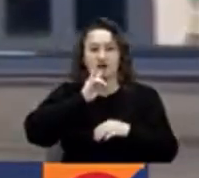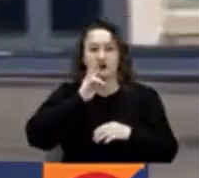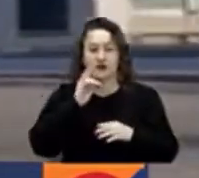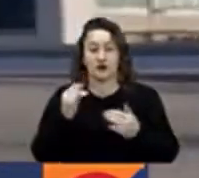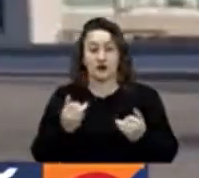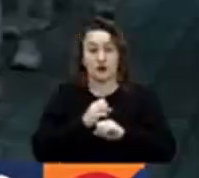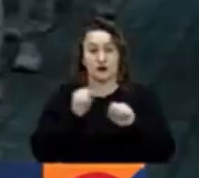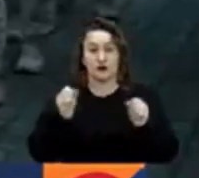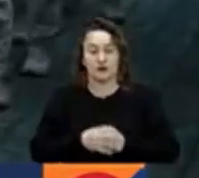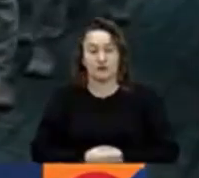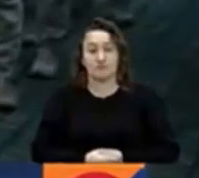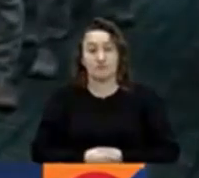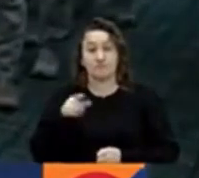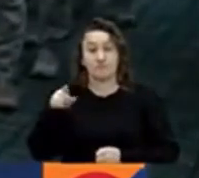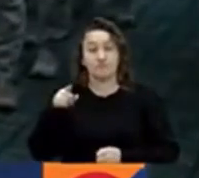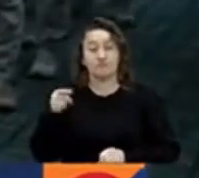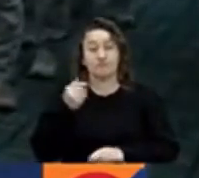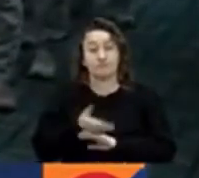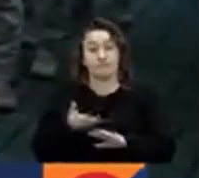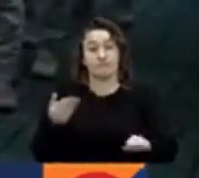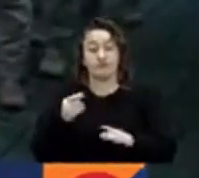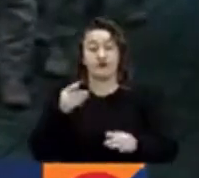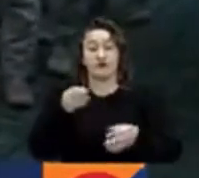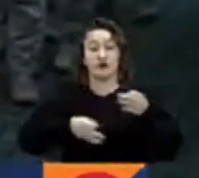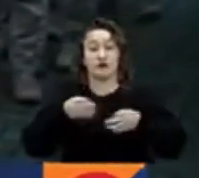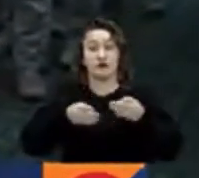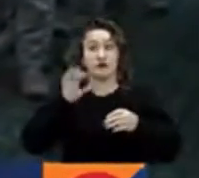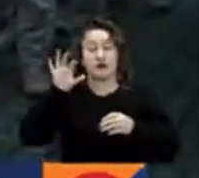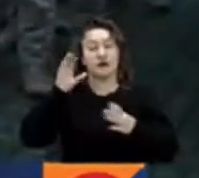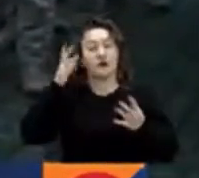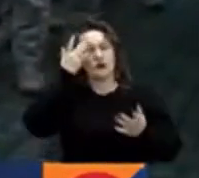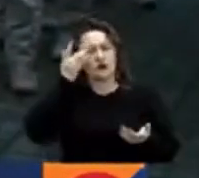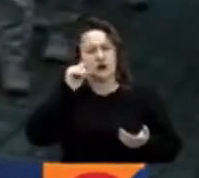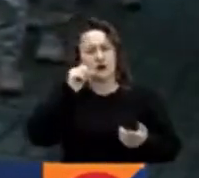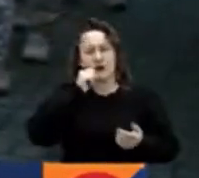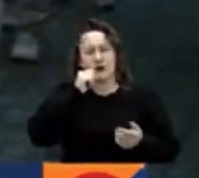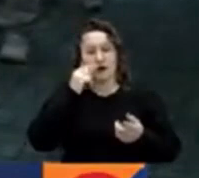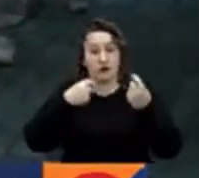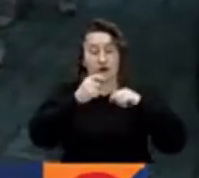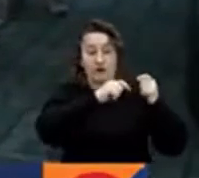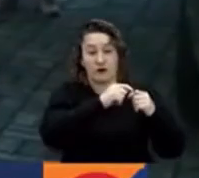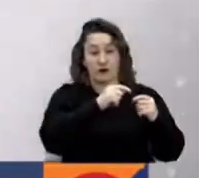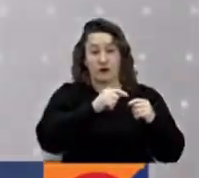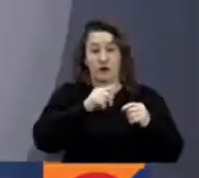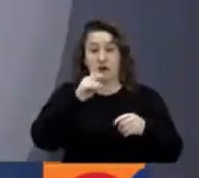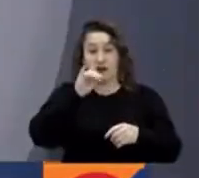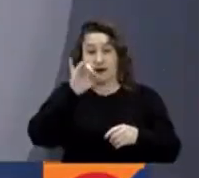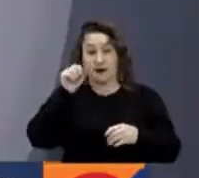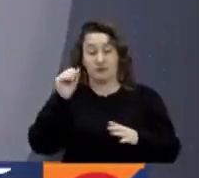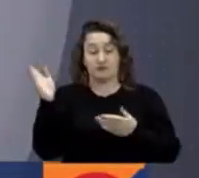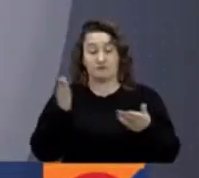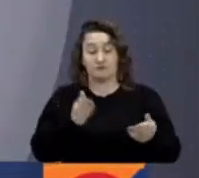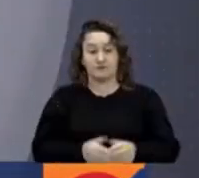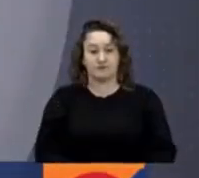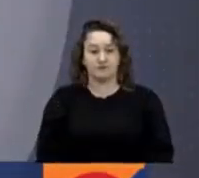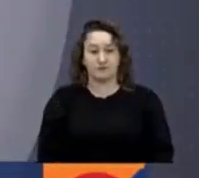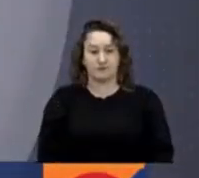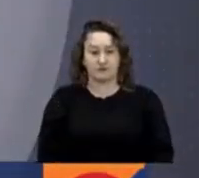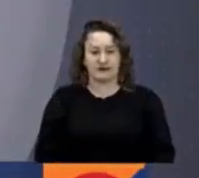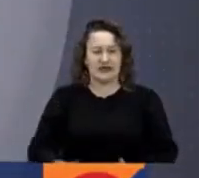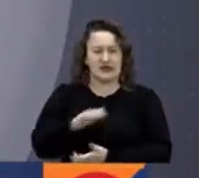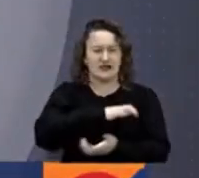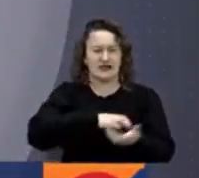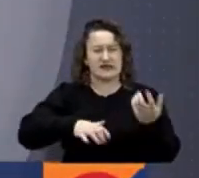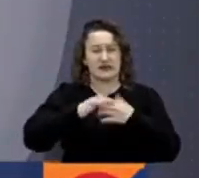Córdoba es solicitado por la justicia de ese país por el delito de narcotráfico. La DEA lo recibió en una pista de Catam. Caos y